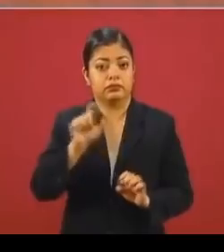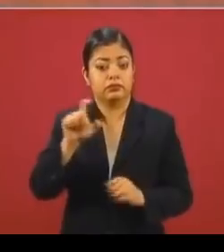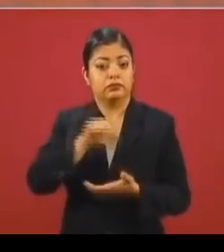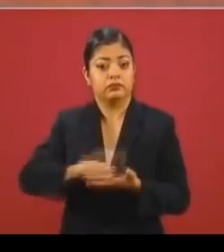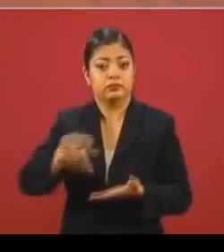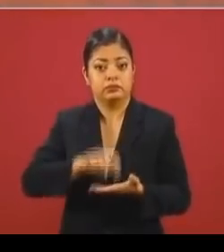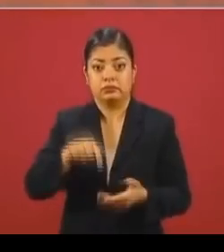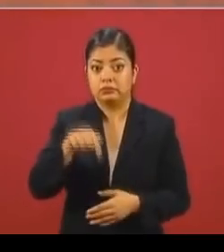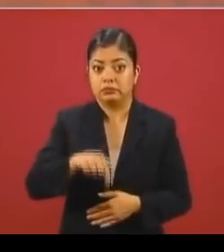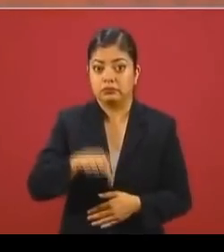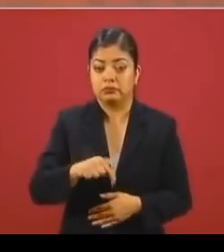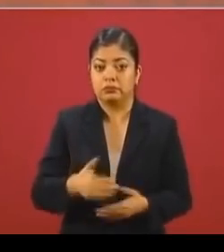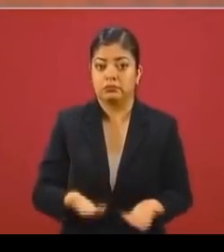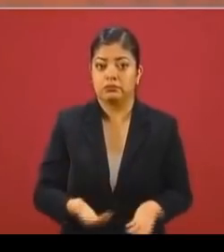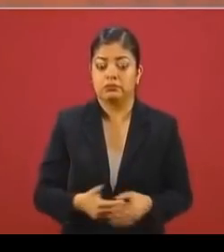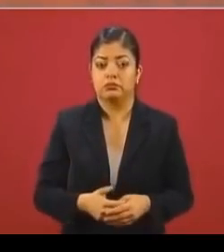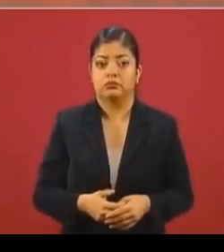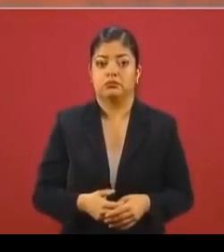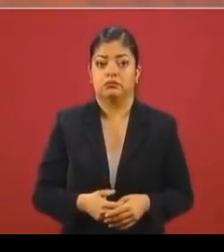artículos de lujo.